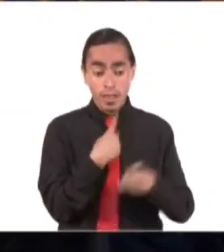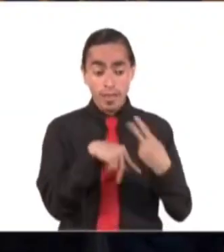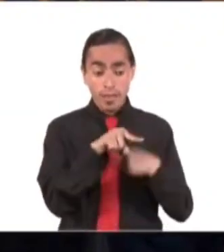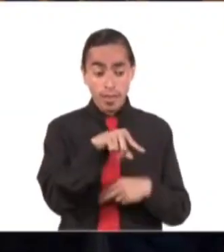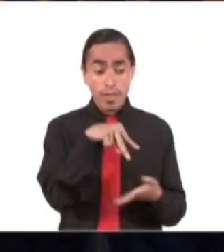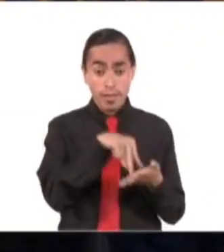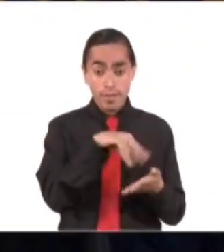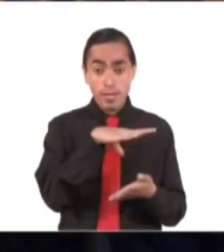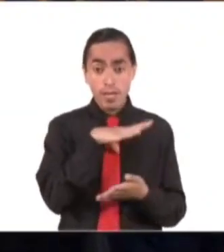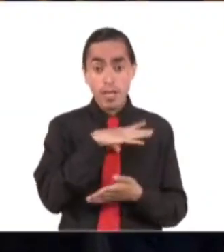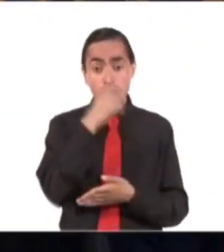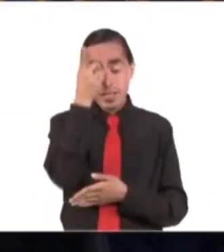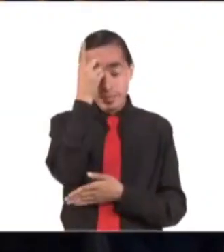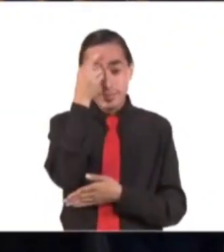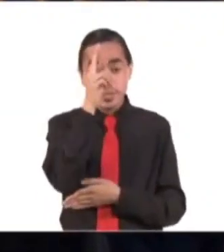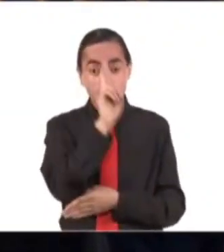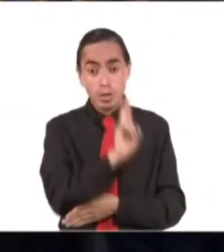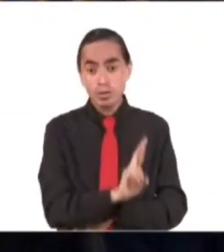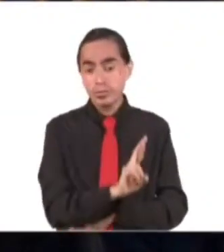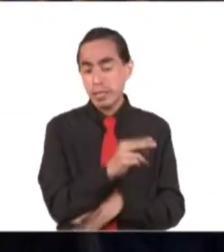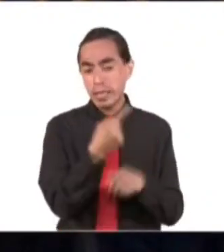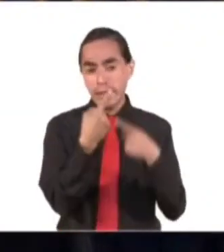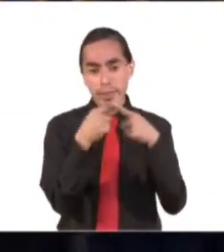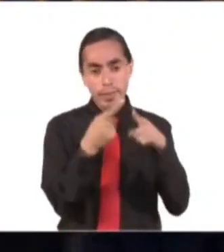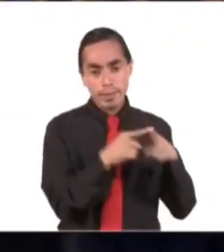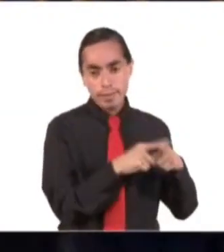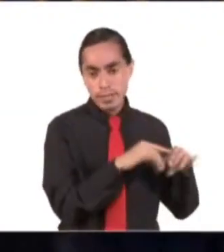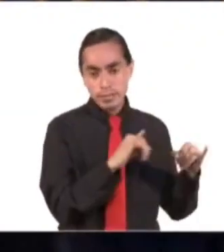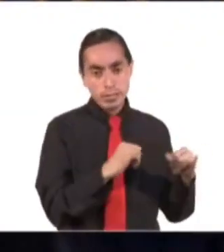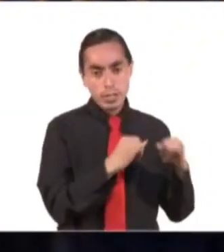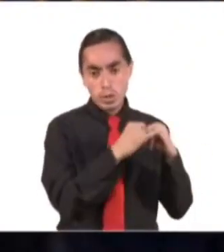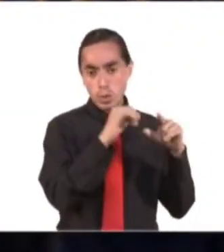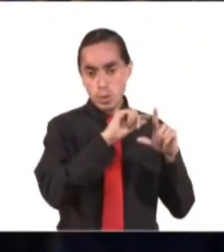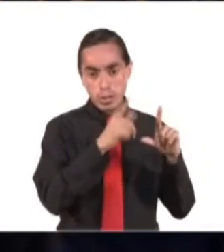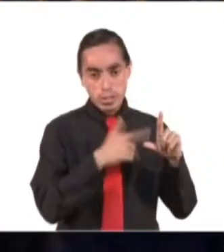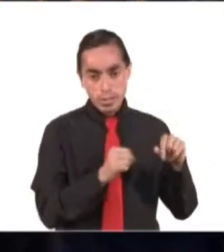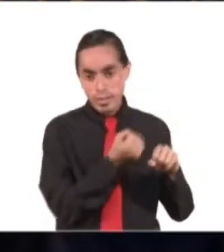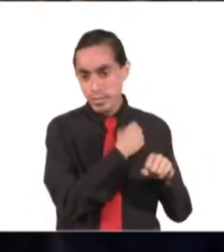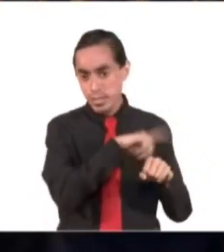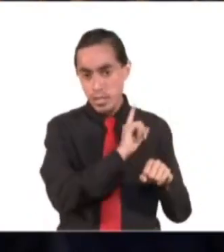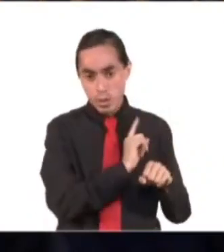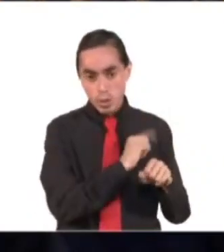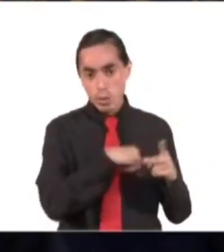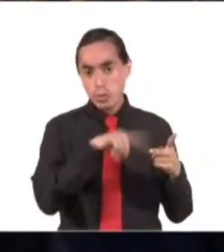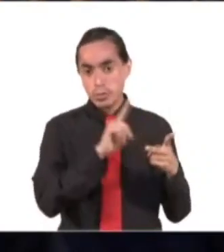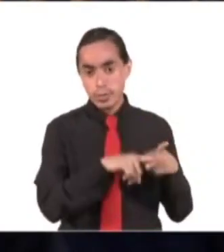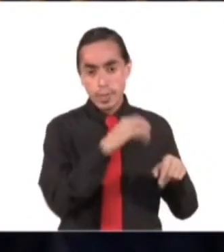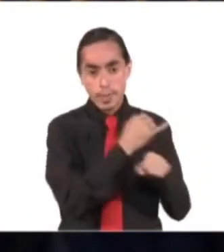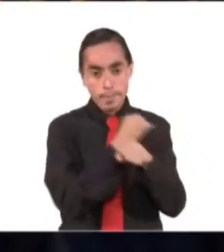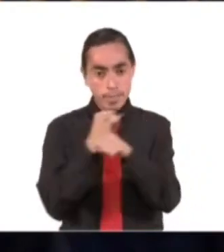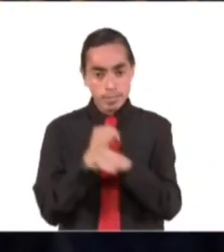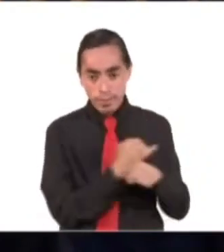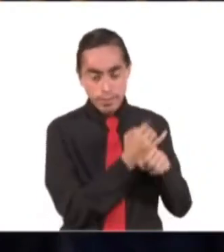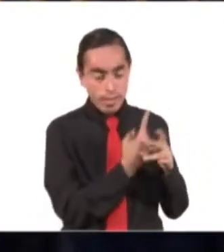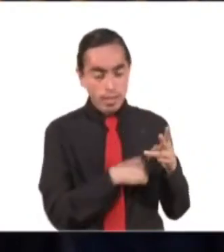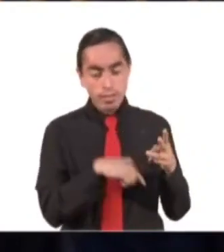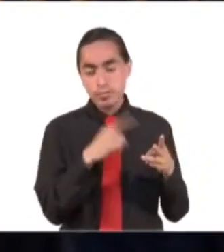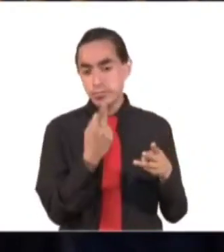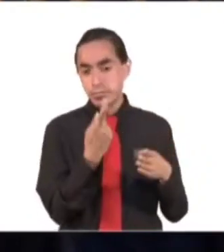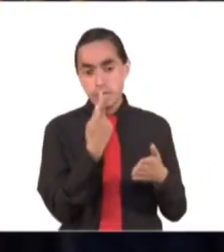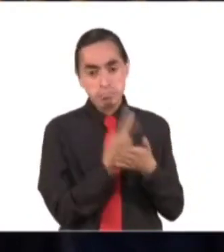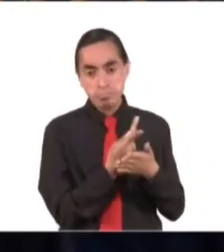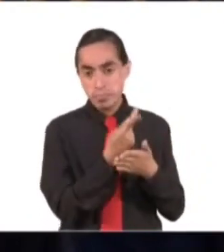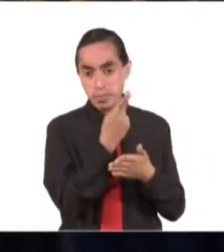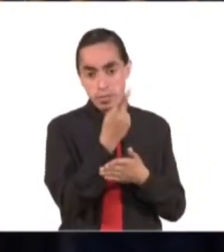hoy, directores de institutos nacionales de salud, investigadores eméritos,